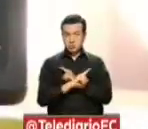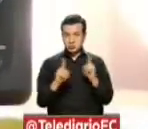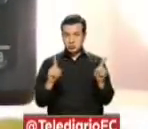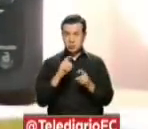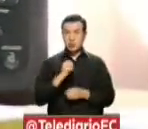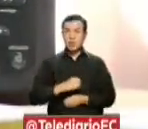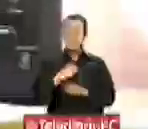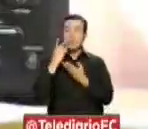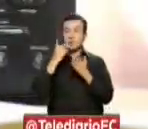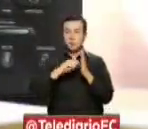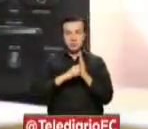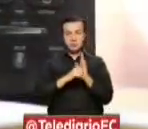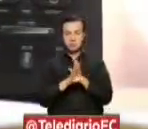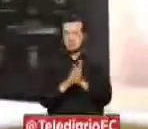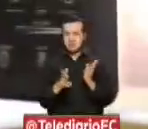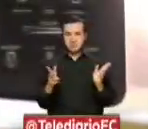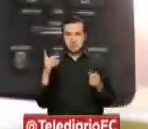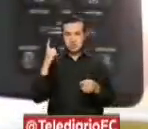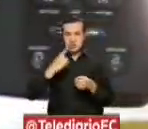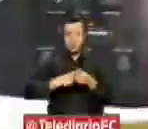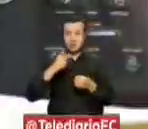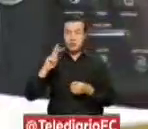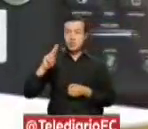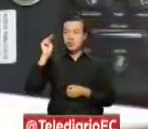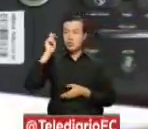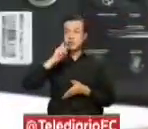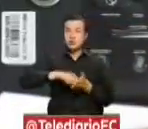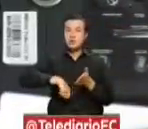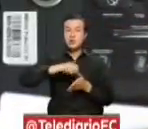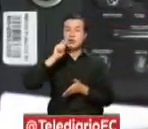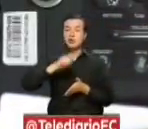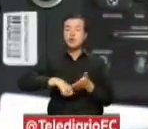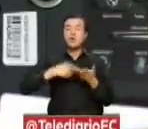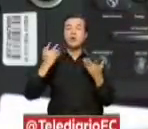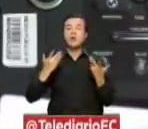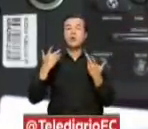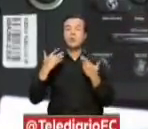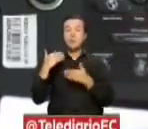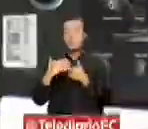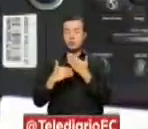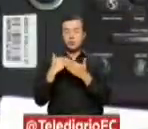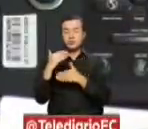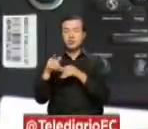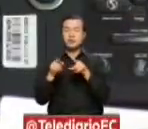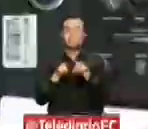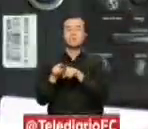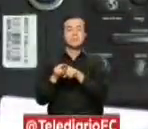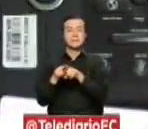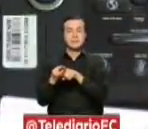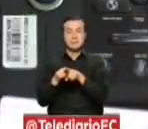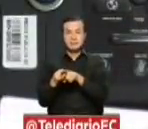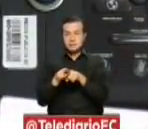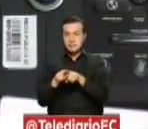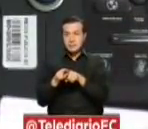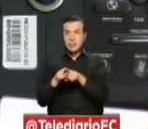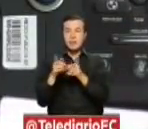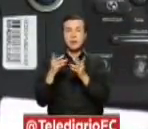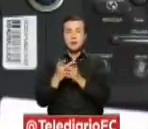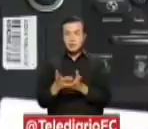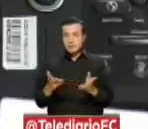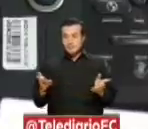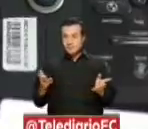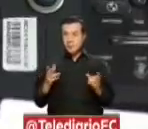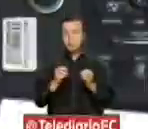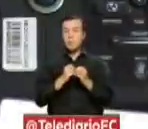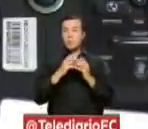no es un informe de Contraloría. Quito Norte se contrató a través de un proceso de licitación, de un concurso donde